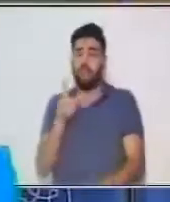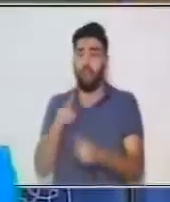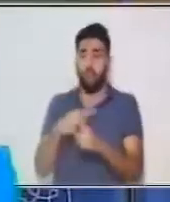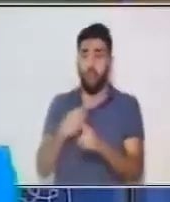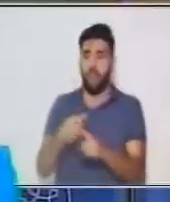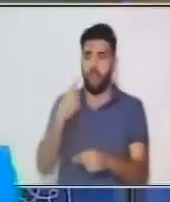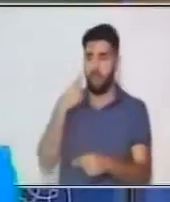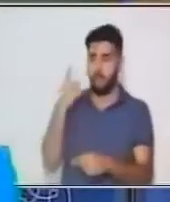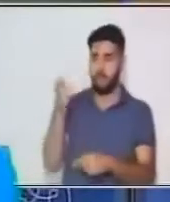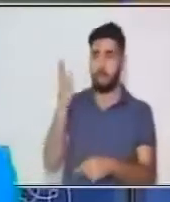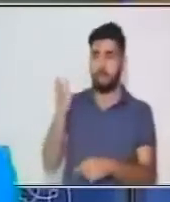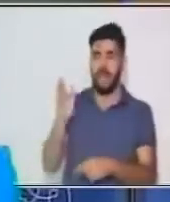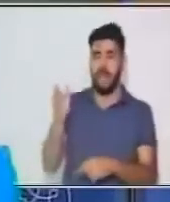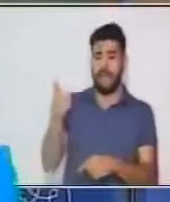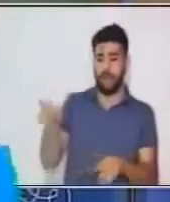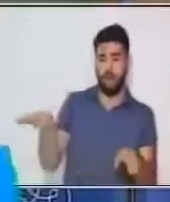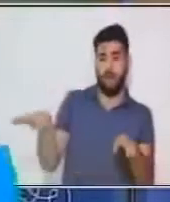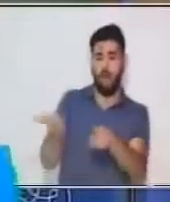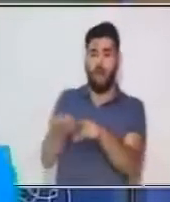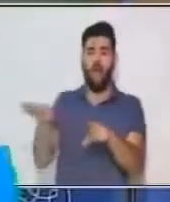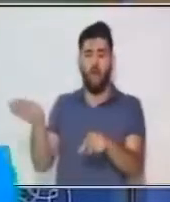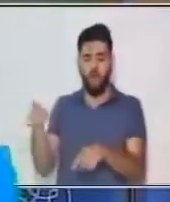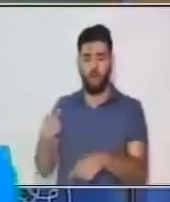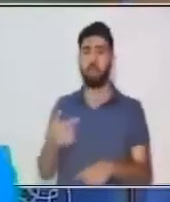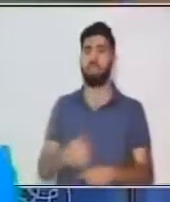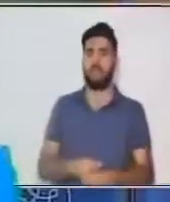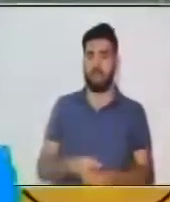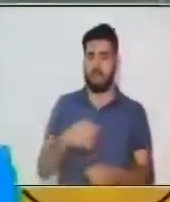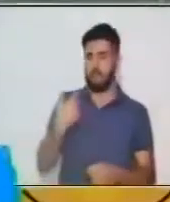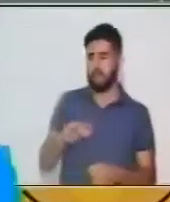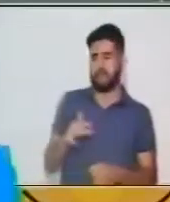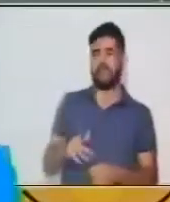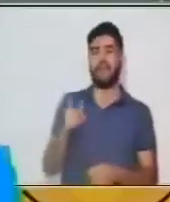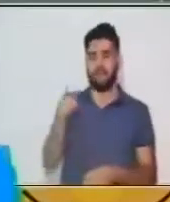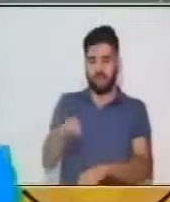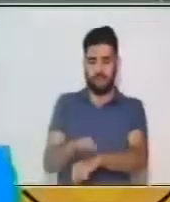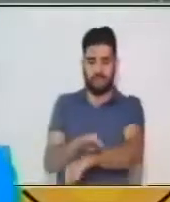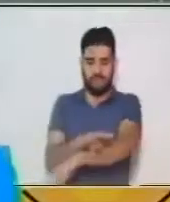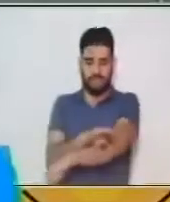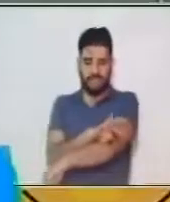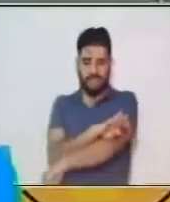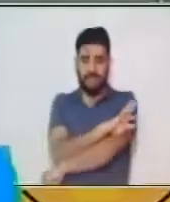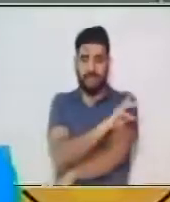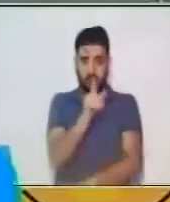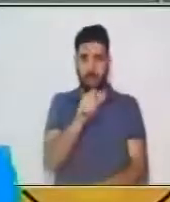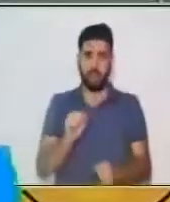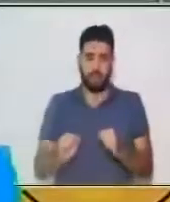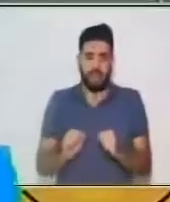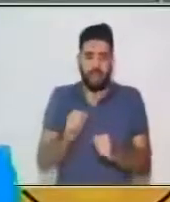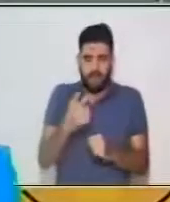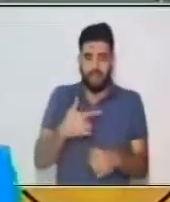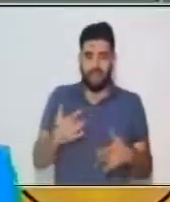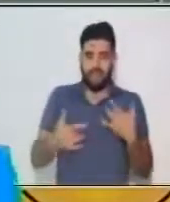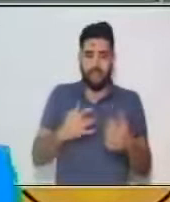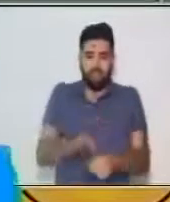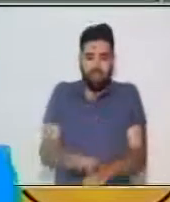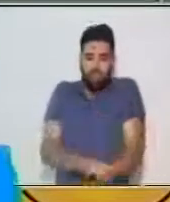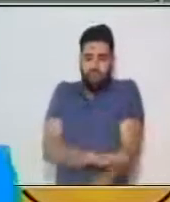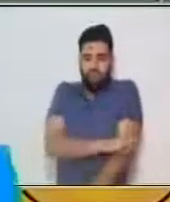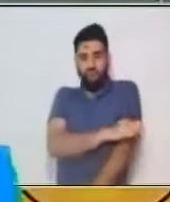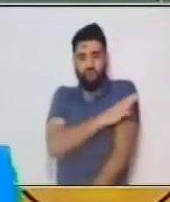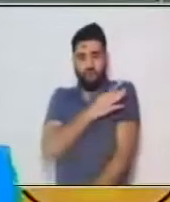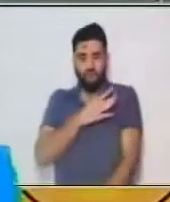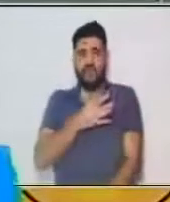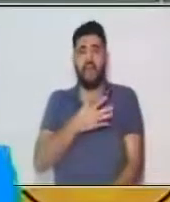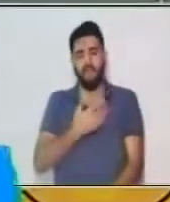puedes describir? ¿Cómo te lo imaginas al escuchar la palabra? Por ejemplo, ahora tú escribe en tu portafolio, Aprendo en